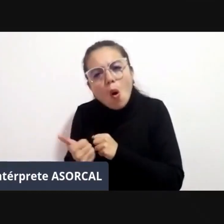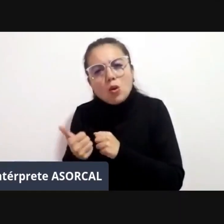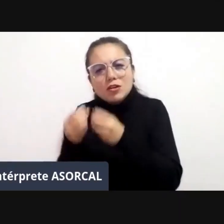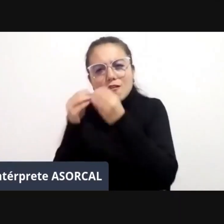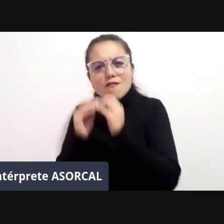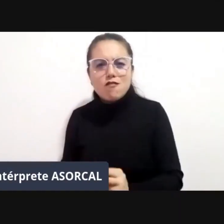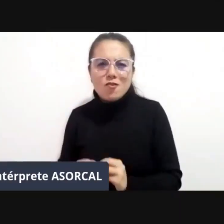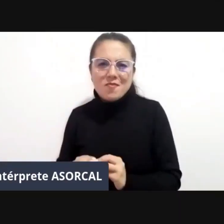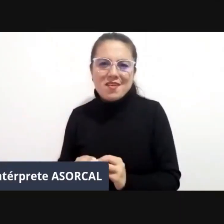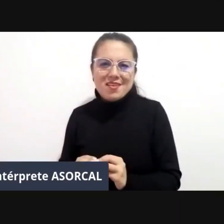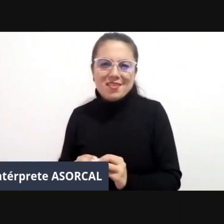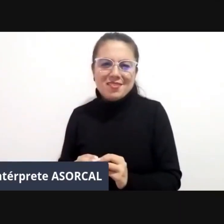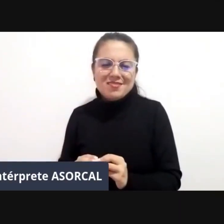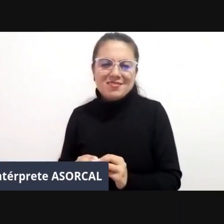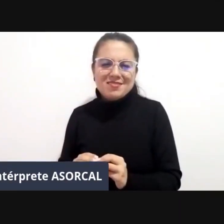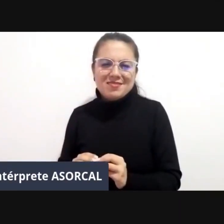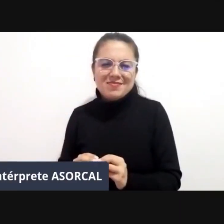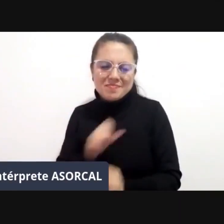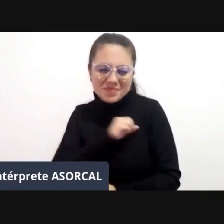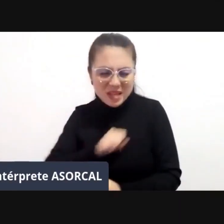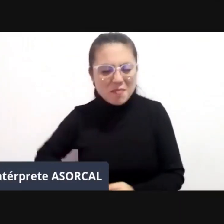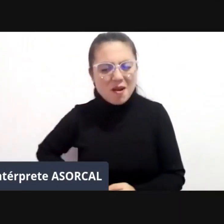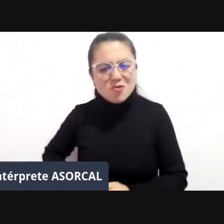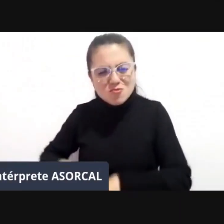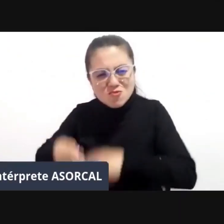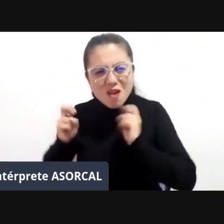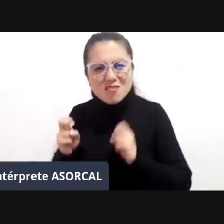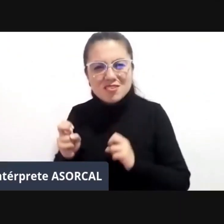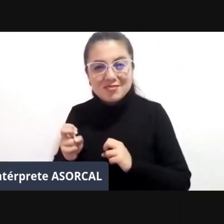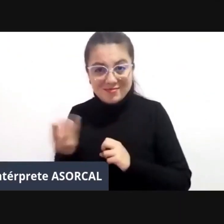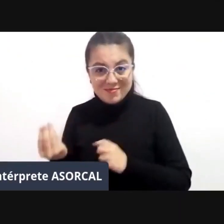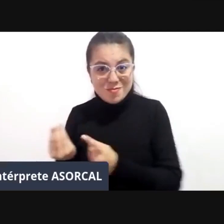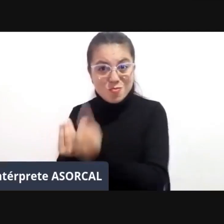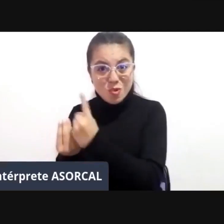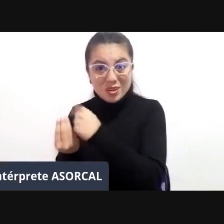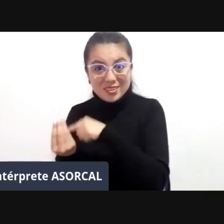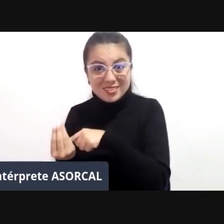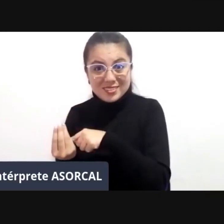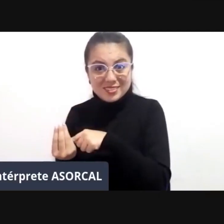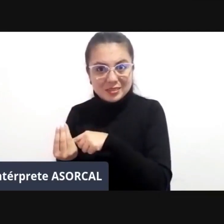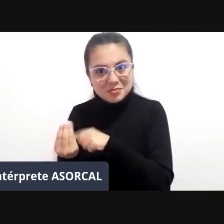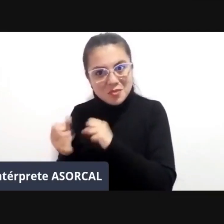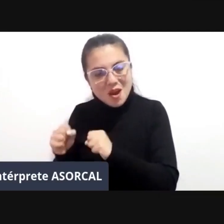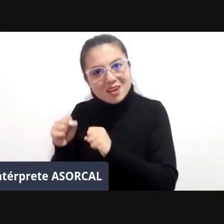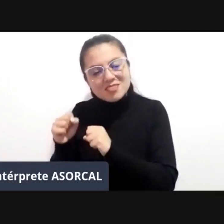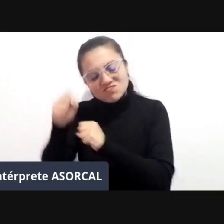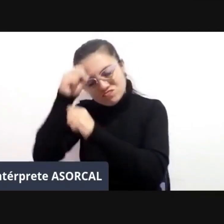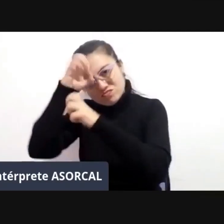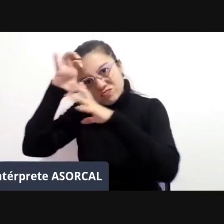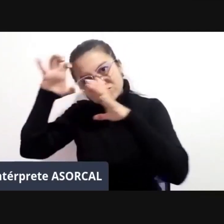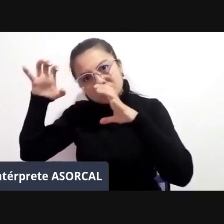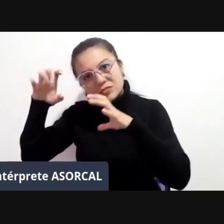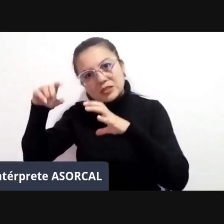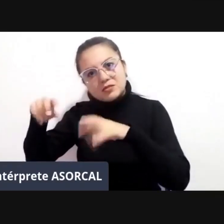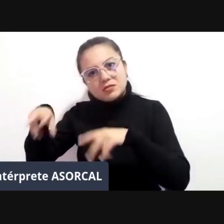muy maltrecho a costa de la revisión de sus propios ideales, o